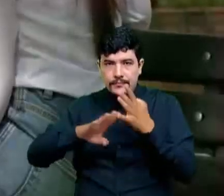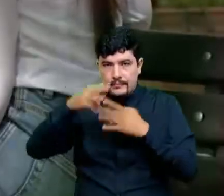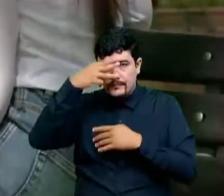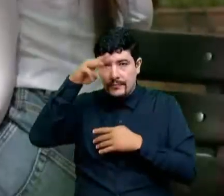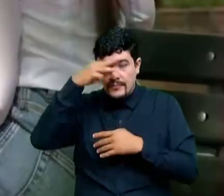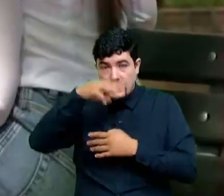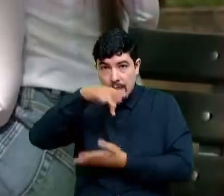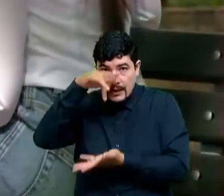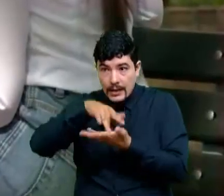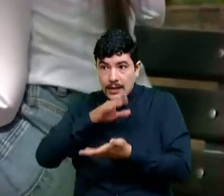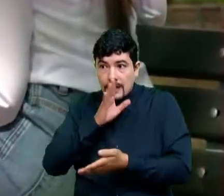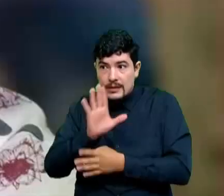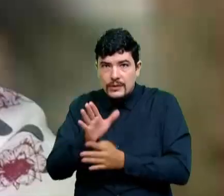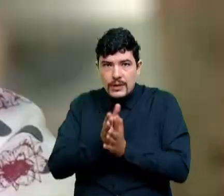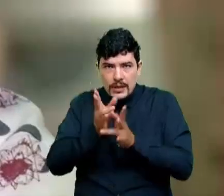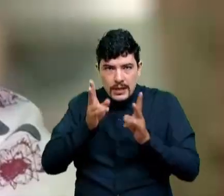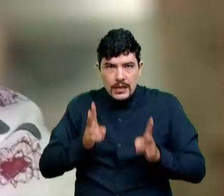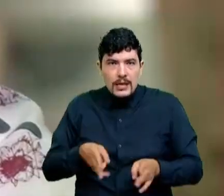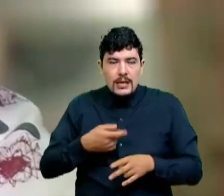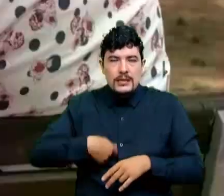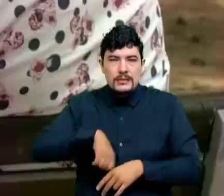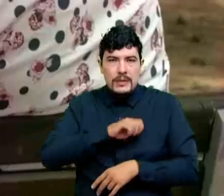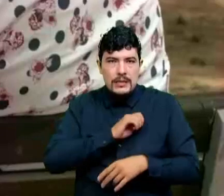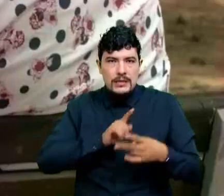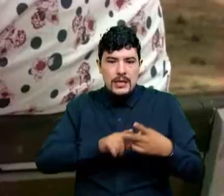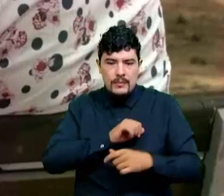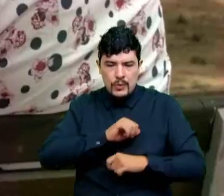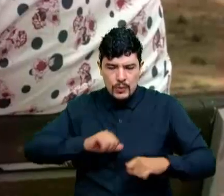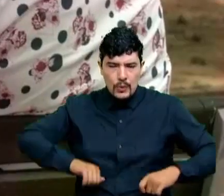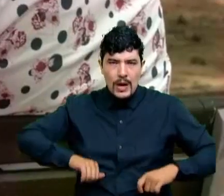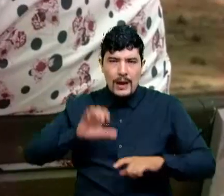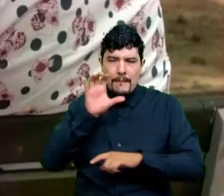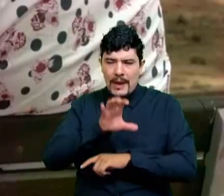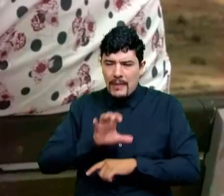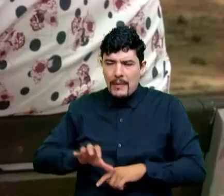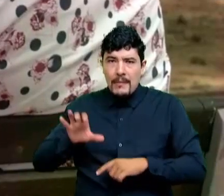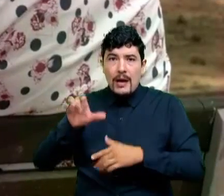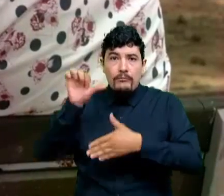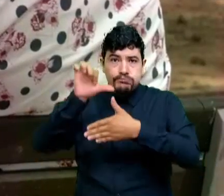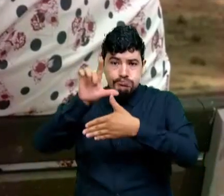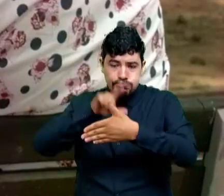que compiten estudiantes de pregrado de España, Portugal y países de Latinoamérica.